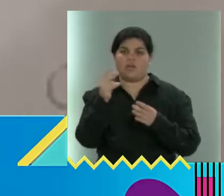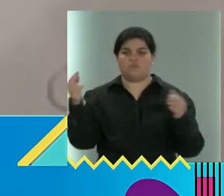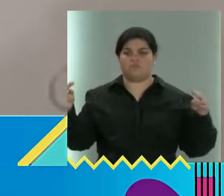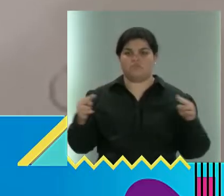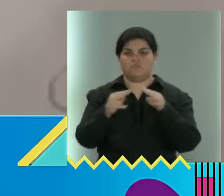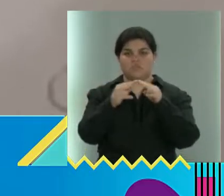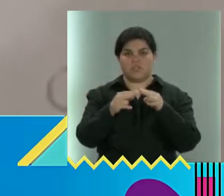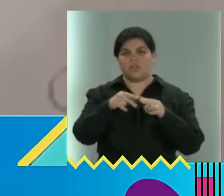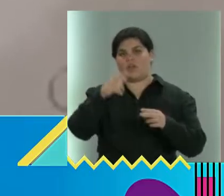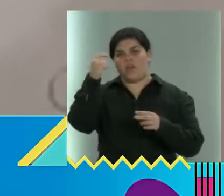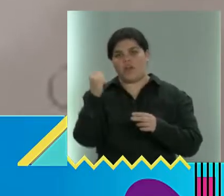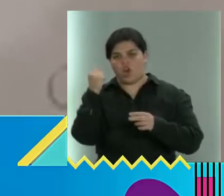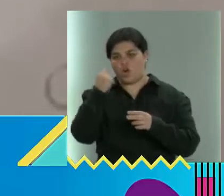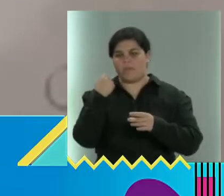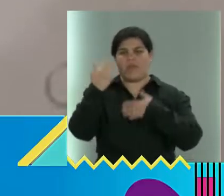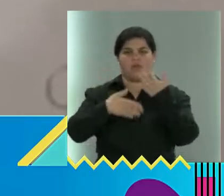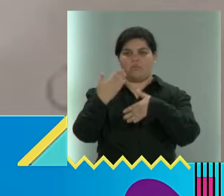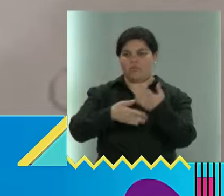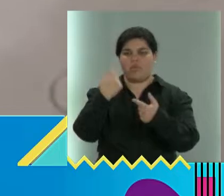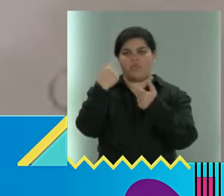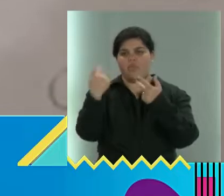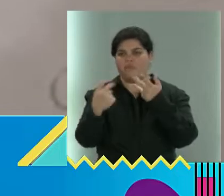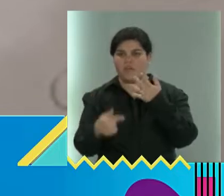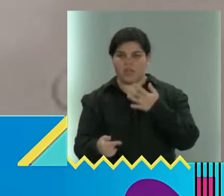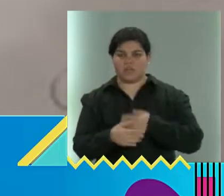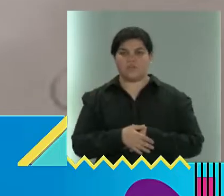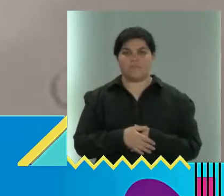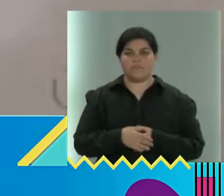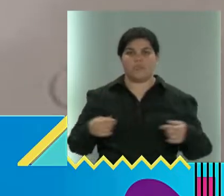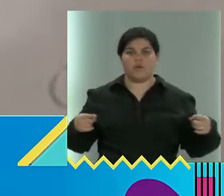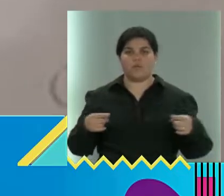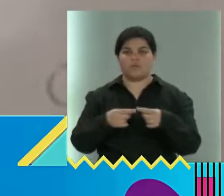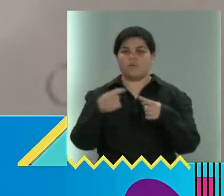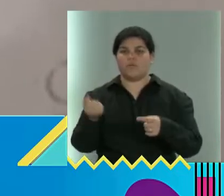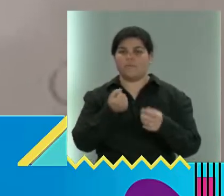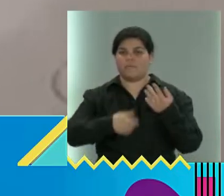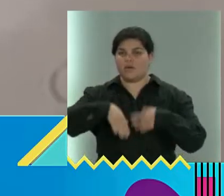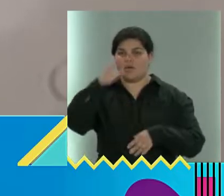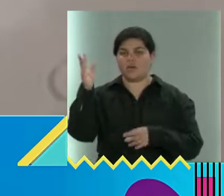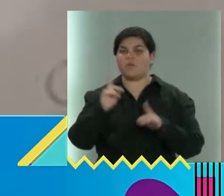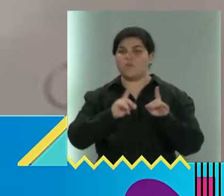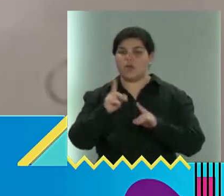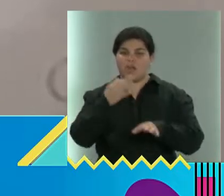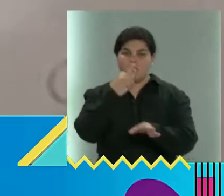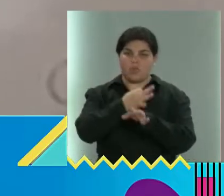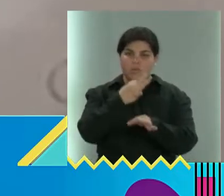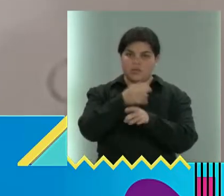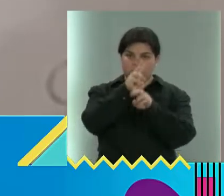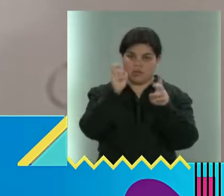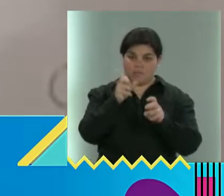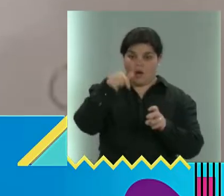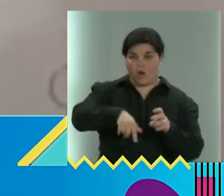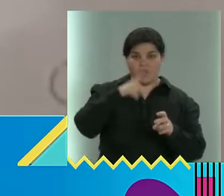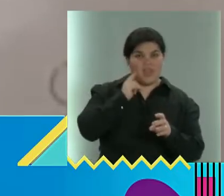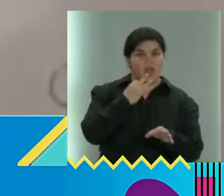de economías emergentes, en desarrollo. Justamente los ejes del debate tienen que ver con la educación en el día de hoy. Mañana se va a